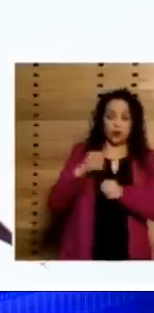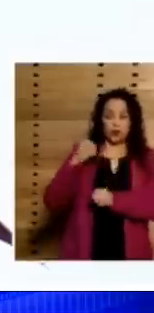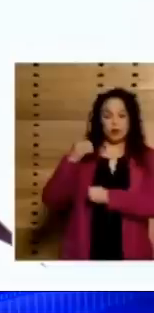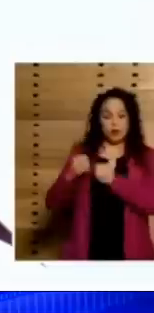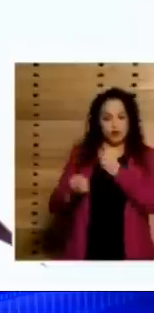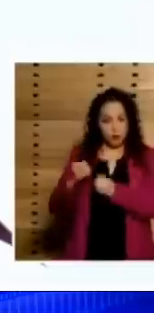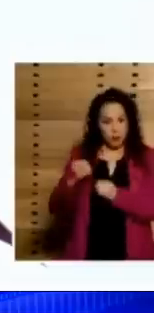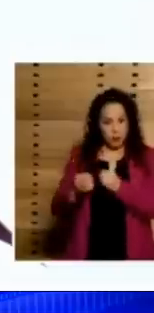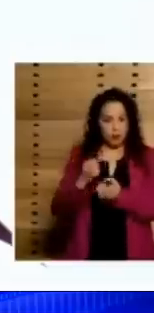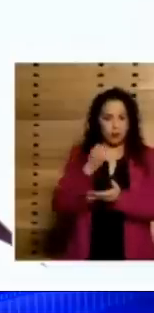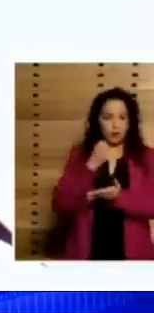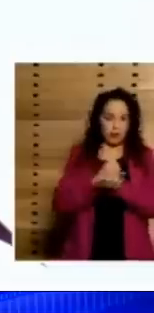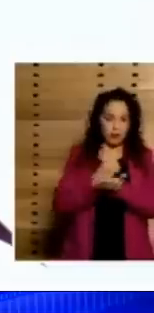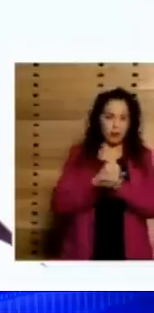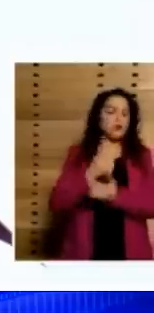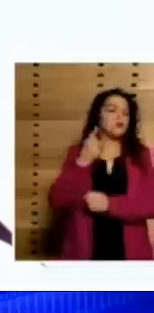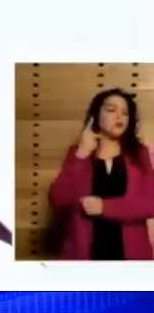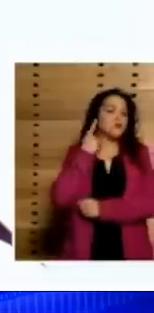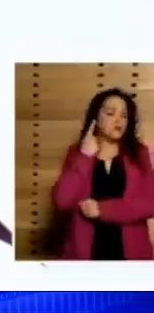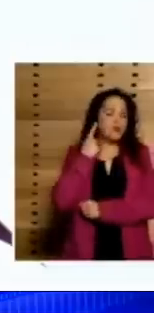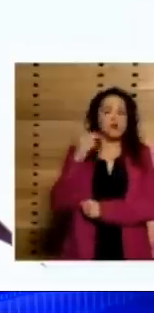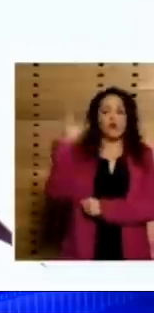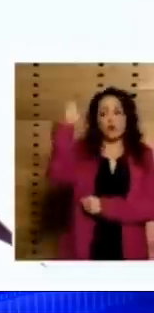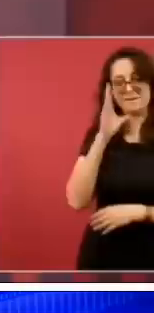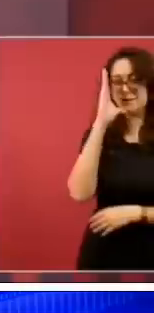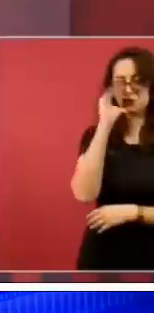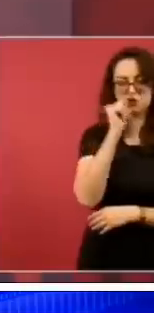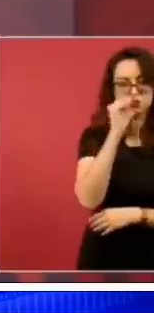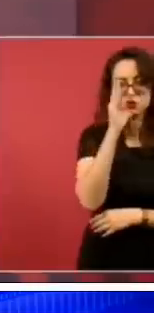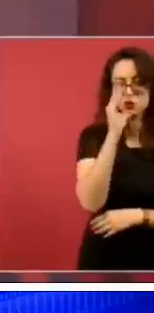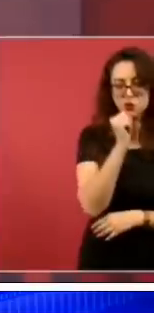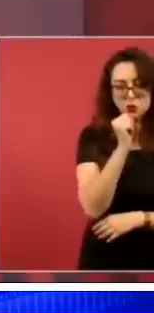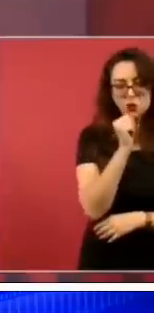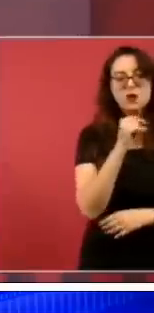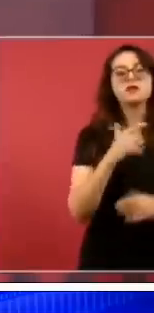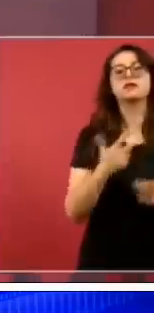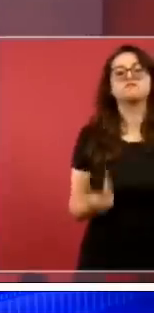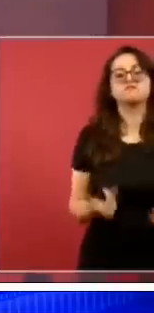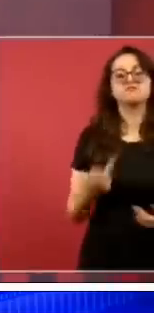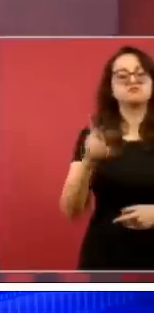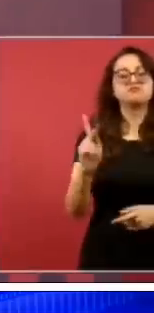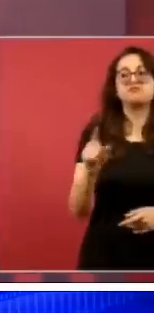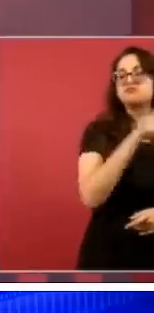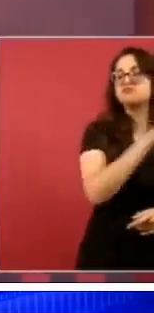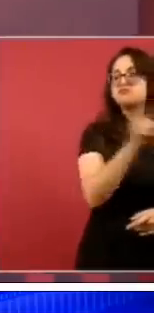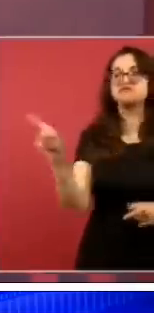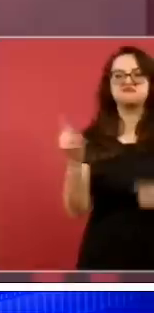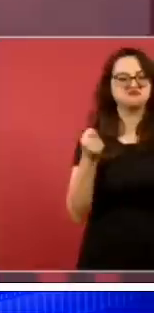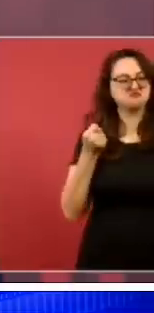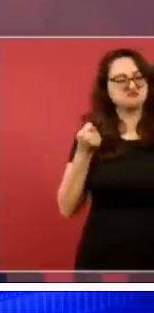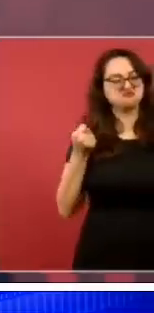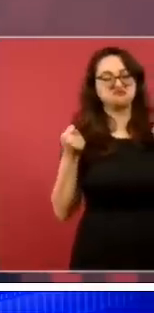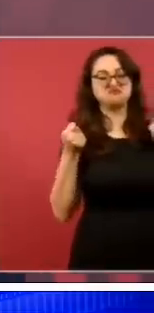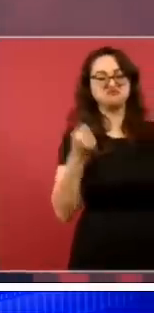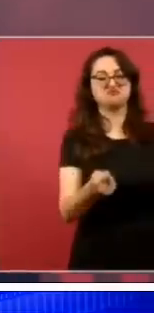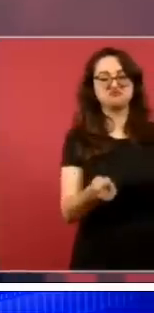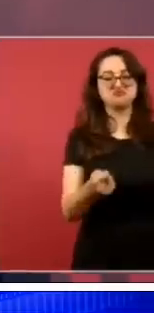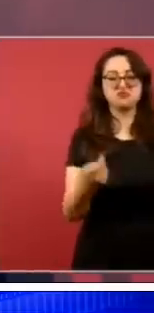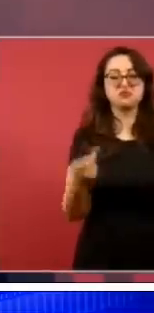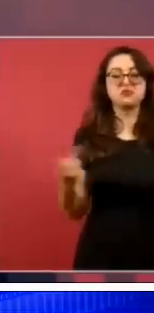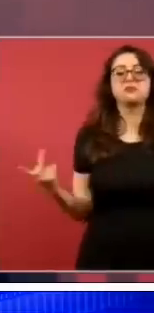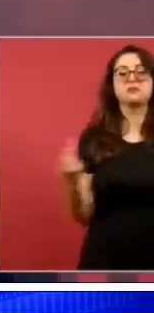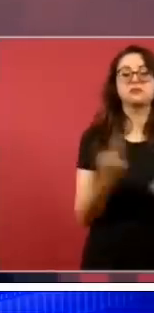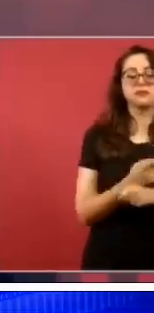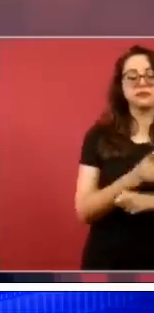Obrador y el reto que le lanza a Santiago Creel Oye presidente dio su diagnóstico político sobre la decisión